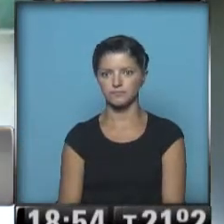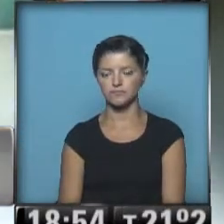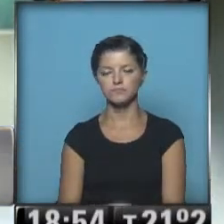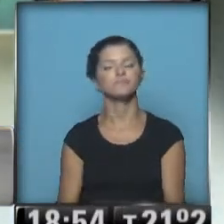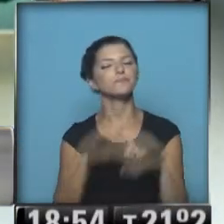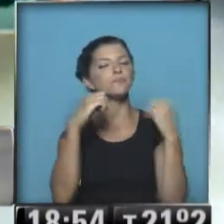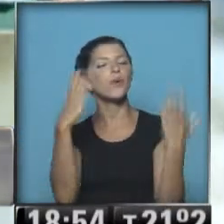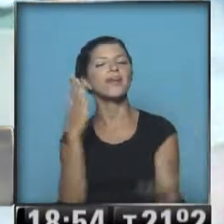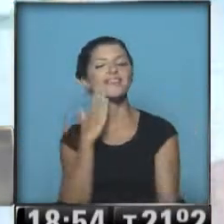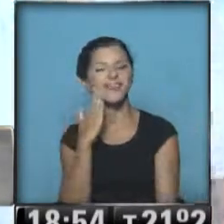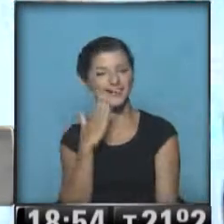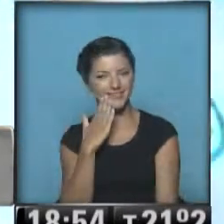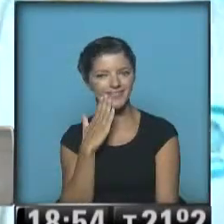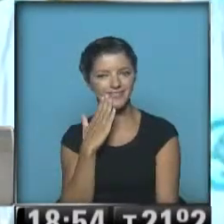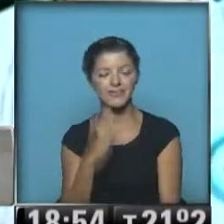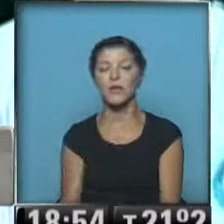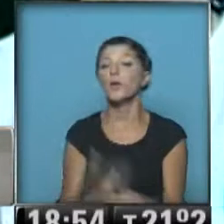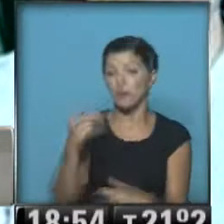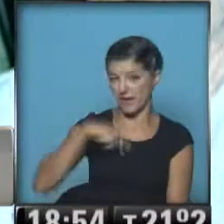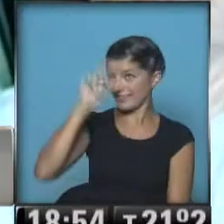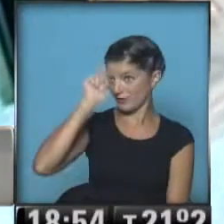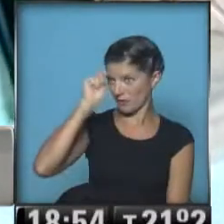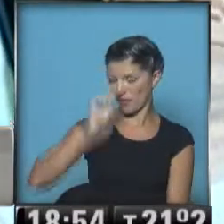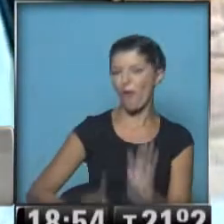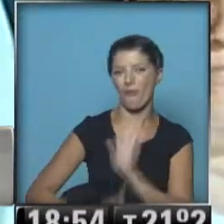Buenas tardes, señora presidenta. Bueno, este es el sombrero del norte.